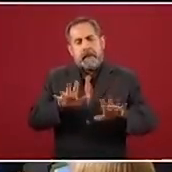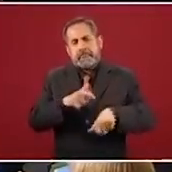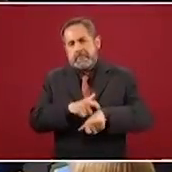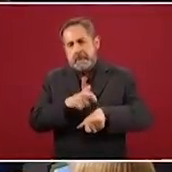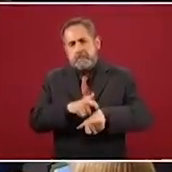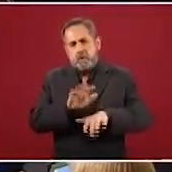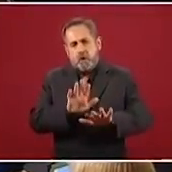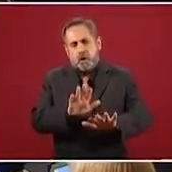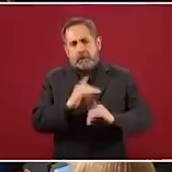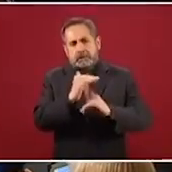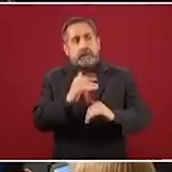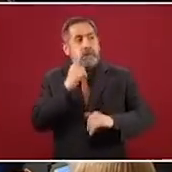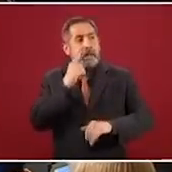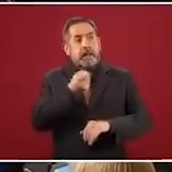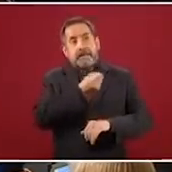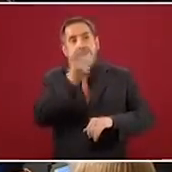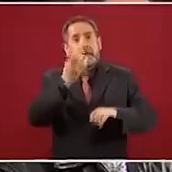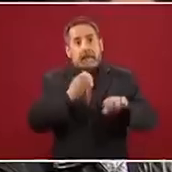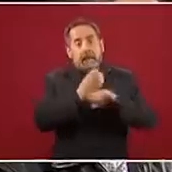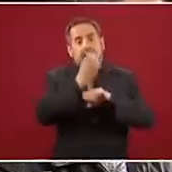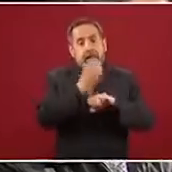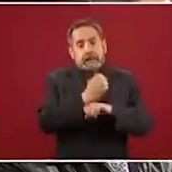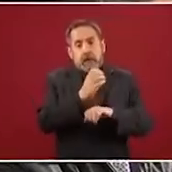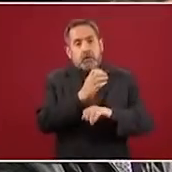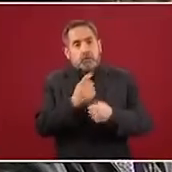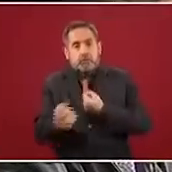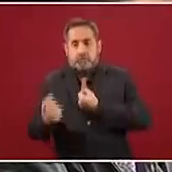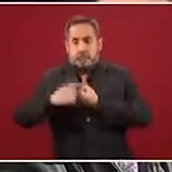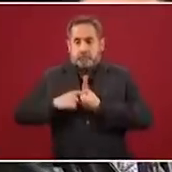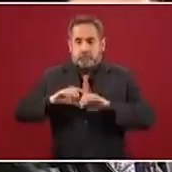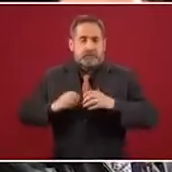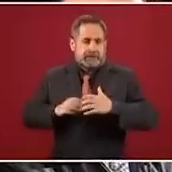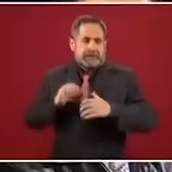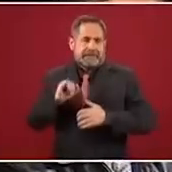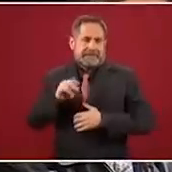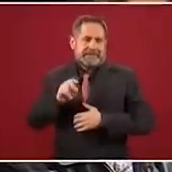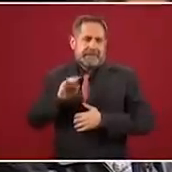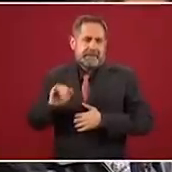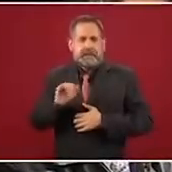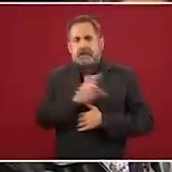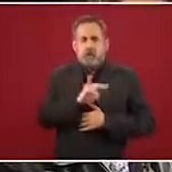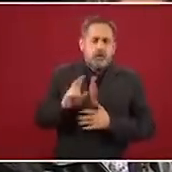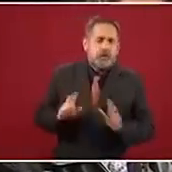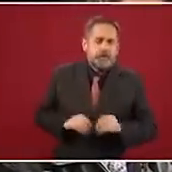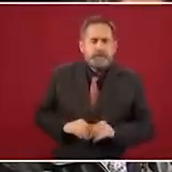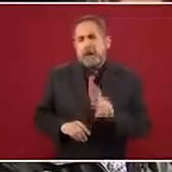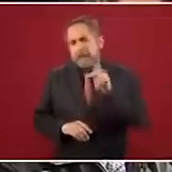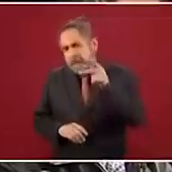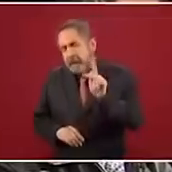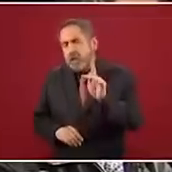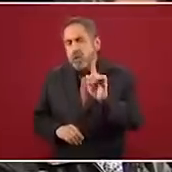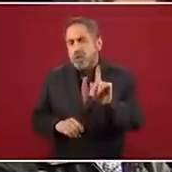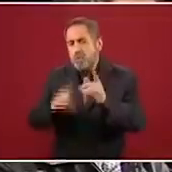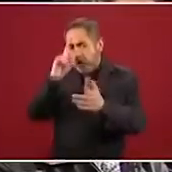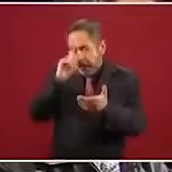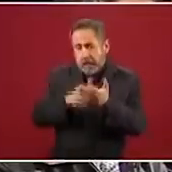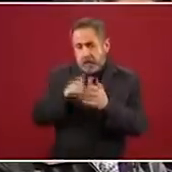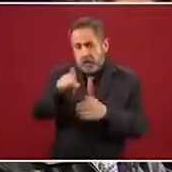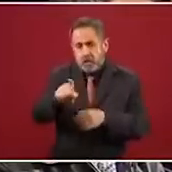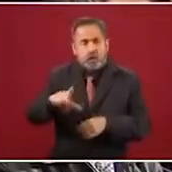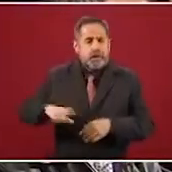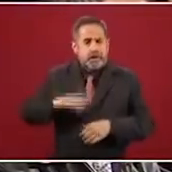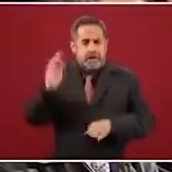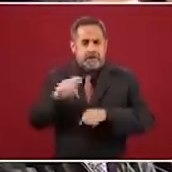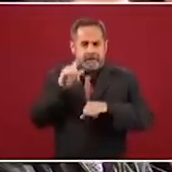en cuestión de los estados, pero hay una situación que creo que sí es importante que el gobierno federal esté